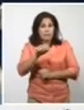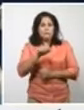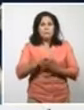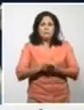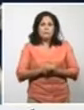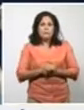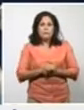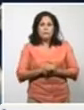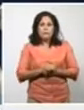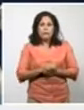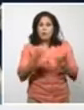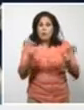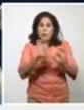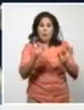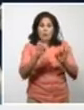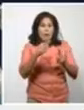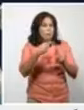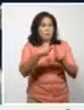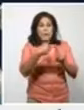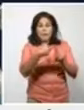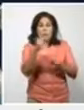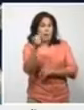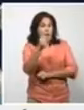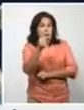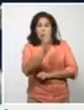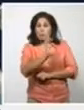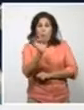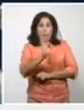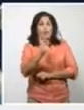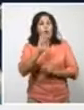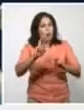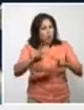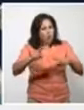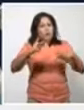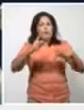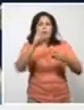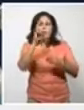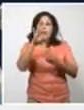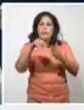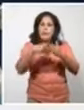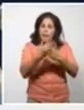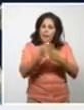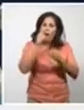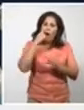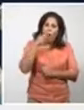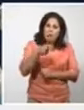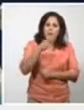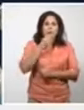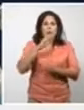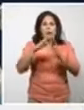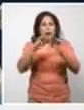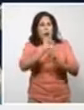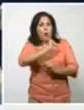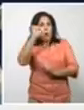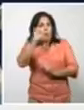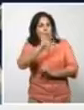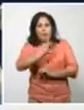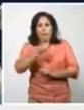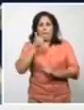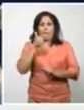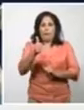no se ha hecho negativo a los 15 días y después se le repite cada 15 días hasta que se logra negativizar.